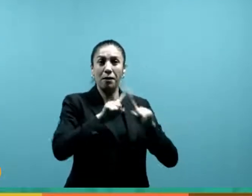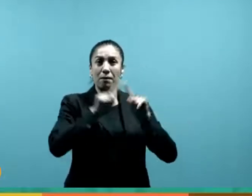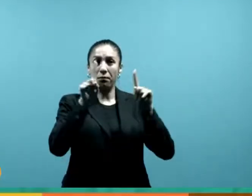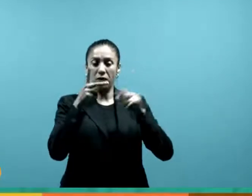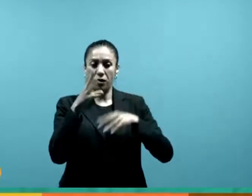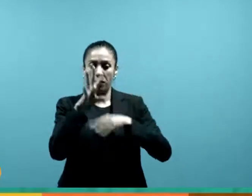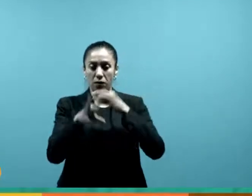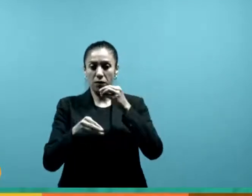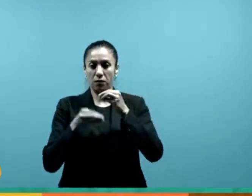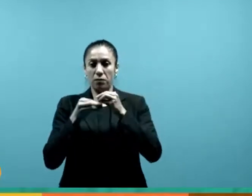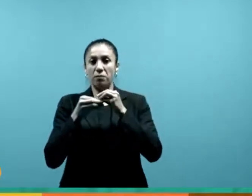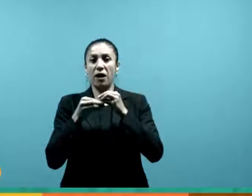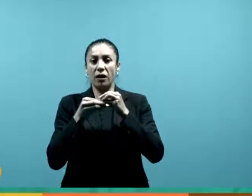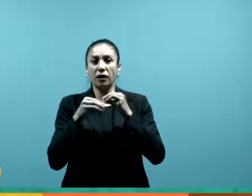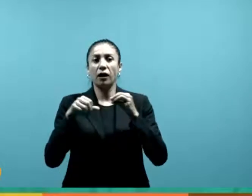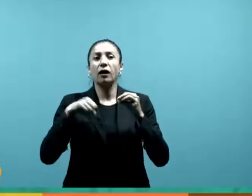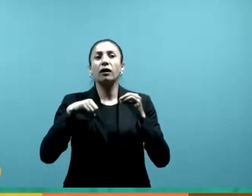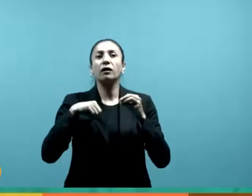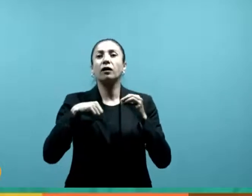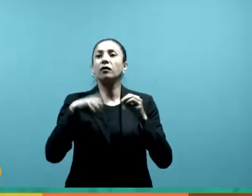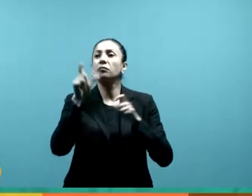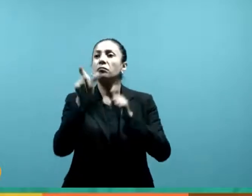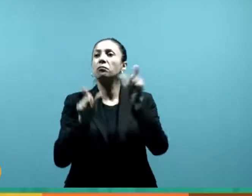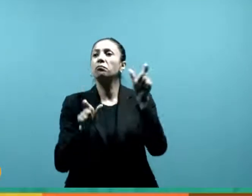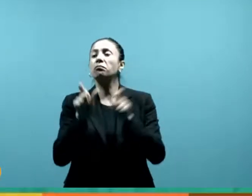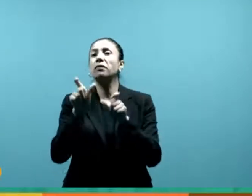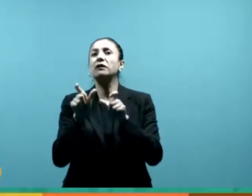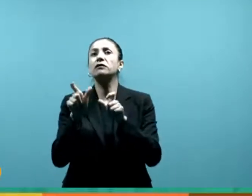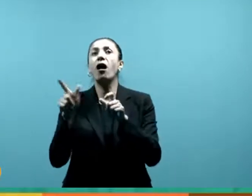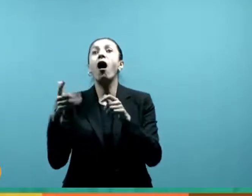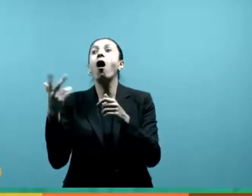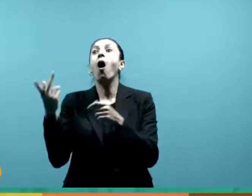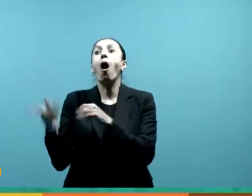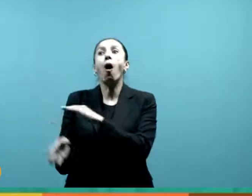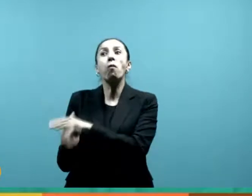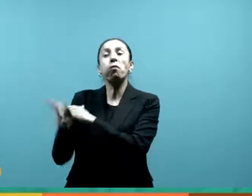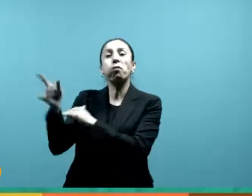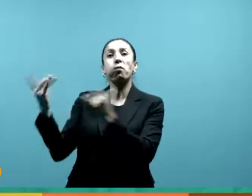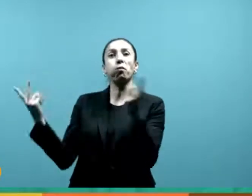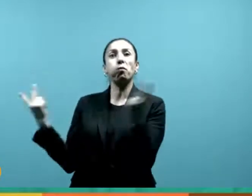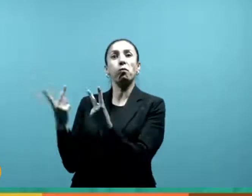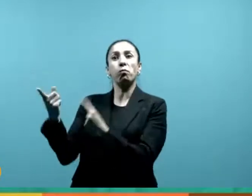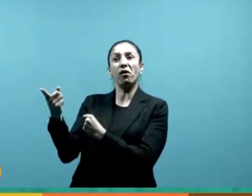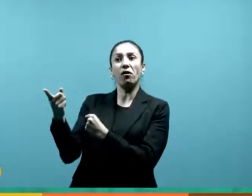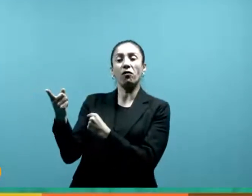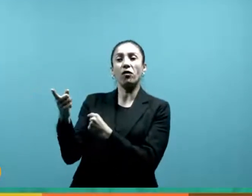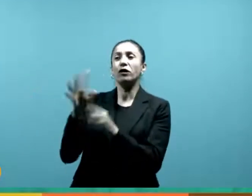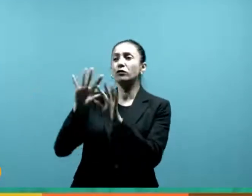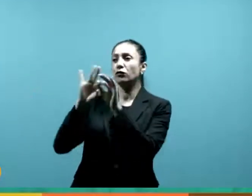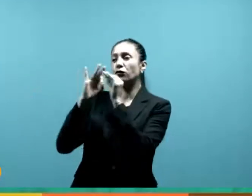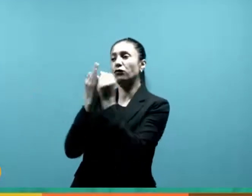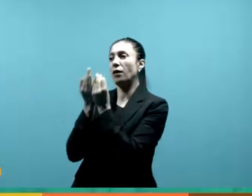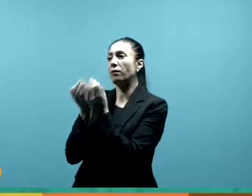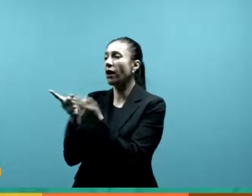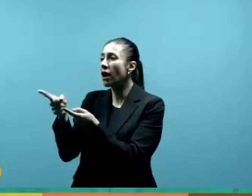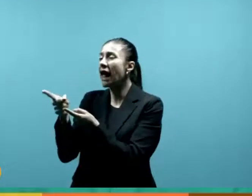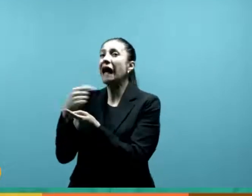de ellos que pertenecen a los sobrevivientes y a sus familias. Les educamos a las personas que nosotros como